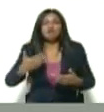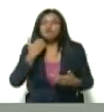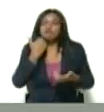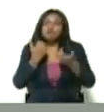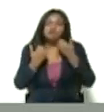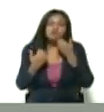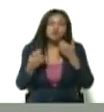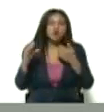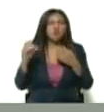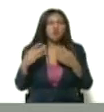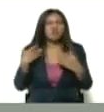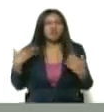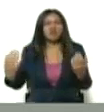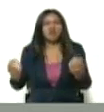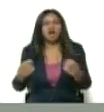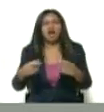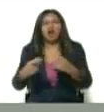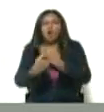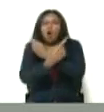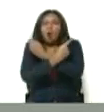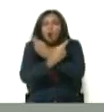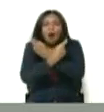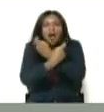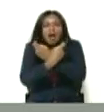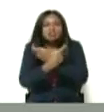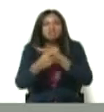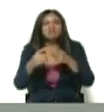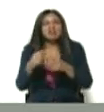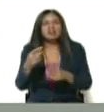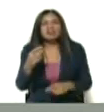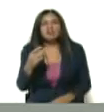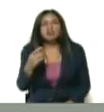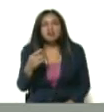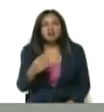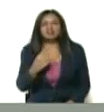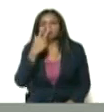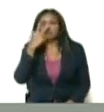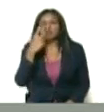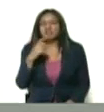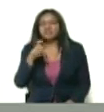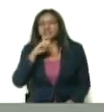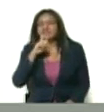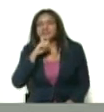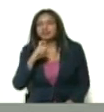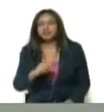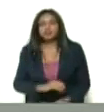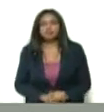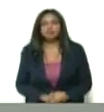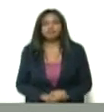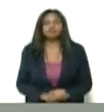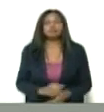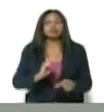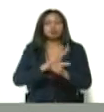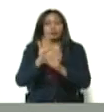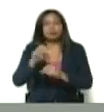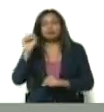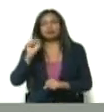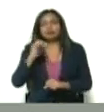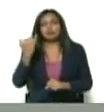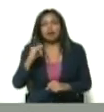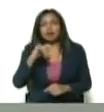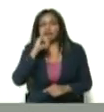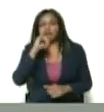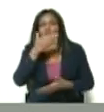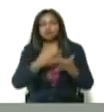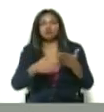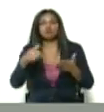dolores articulares, musculares, dificultad para respirar y tos. Dio positivo precisamente en el reporte de